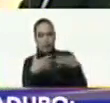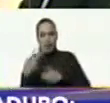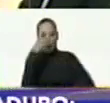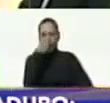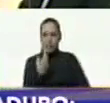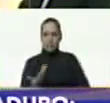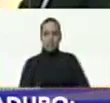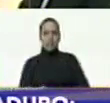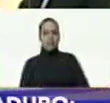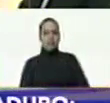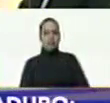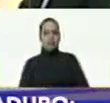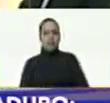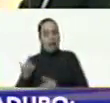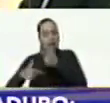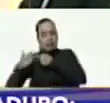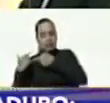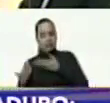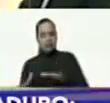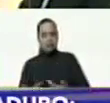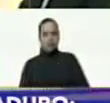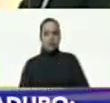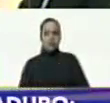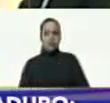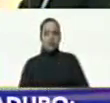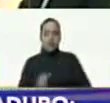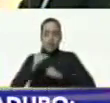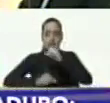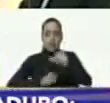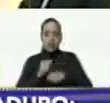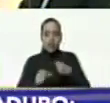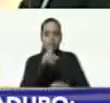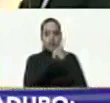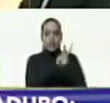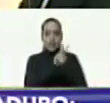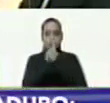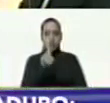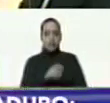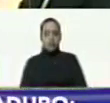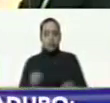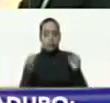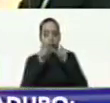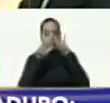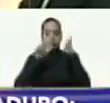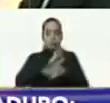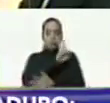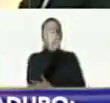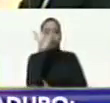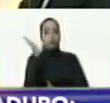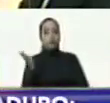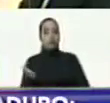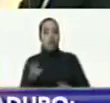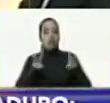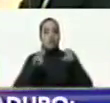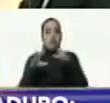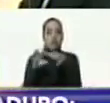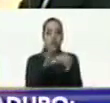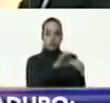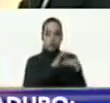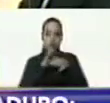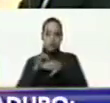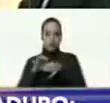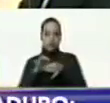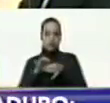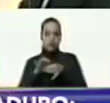pobreza, atraso. En el siglo XXI amaneció temprano una nueva unión